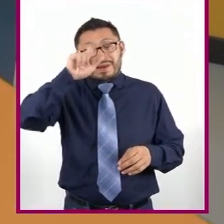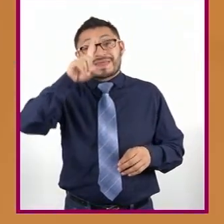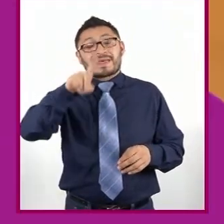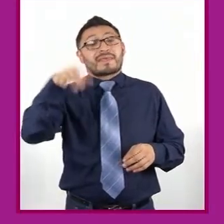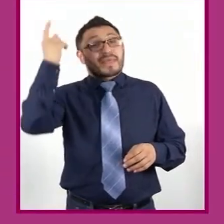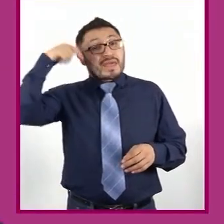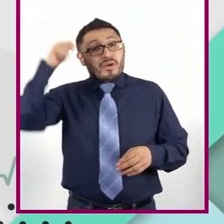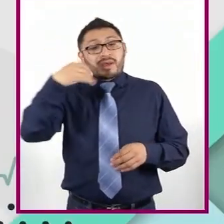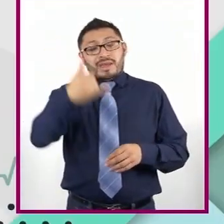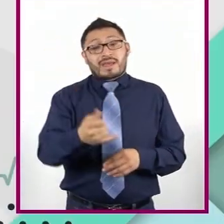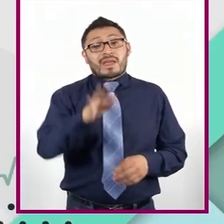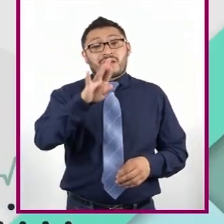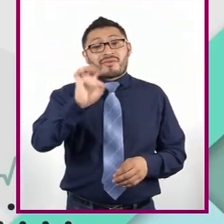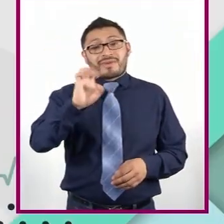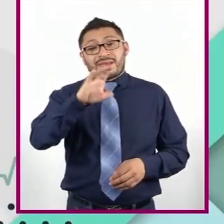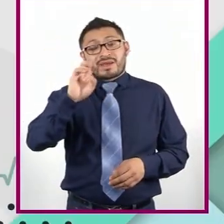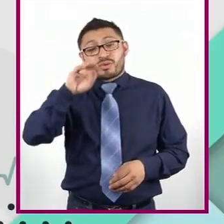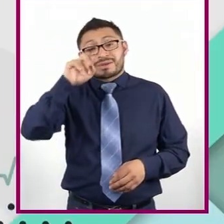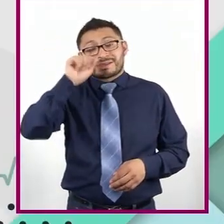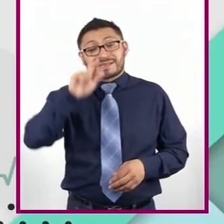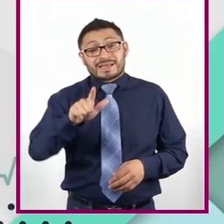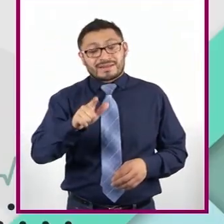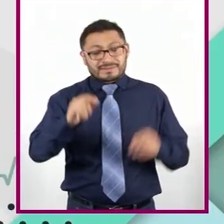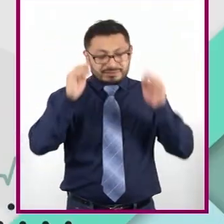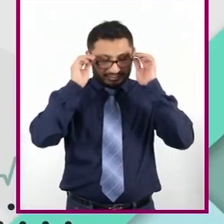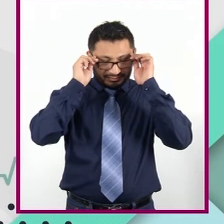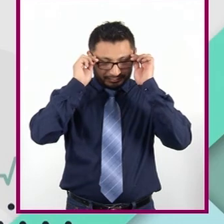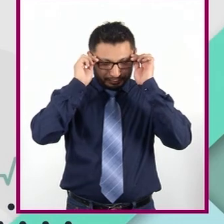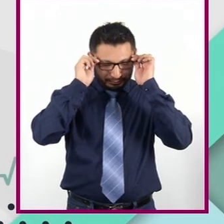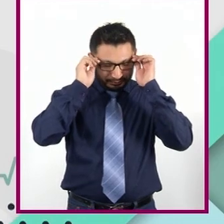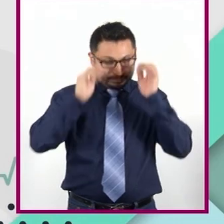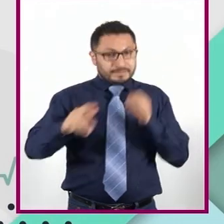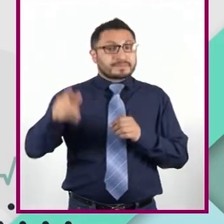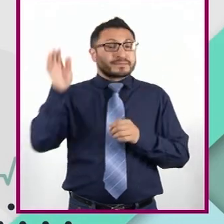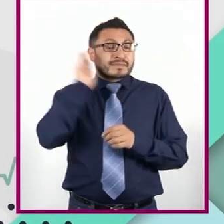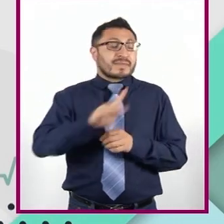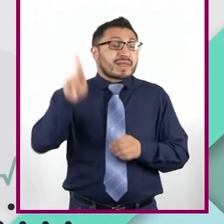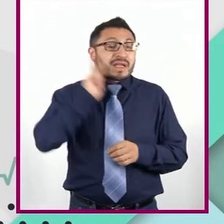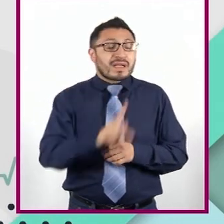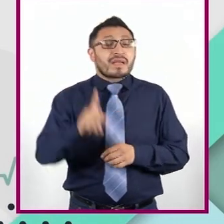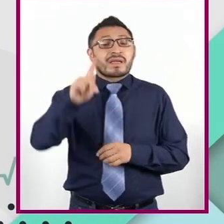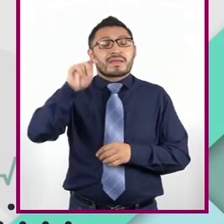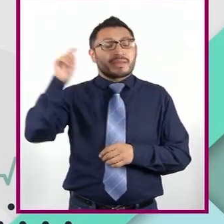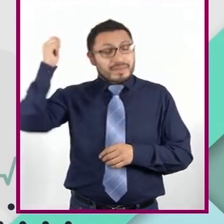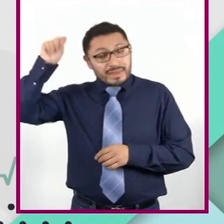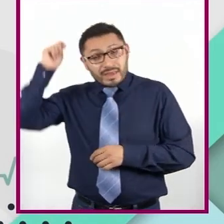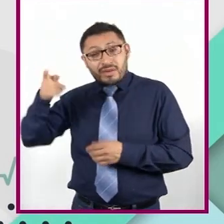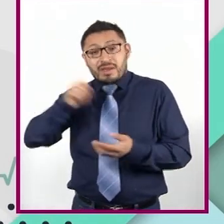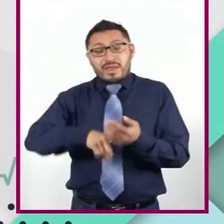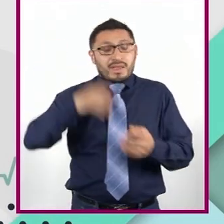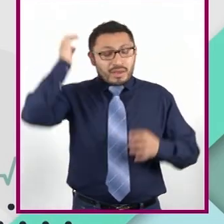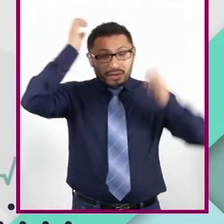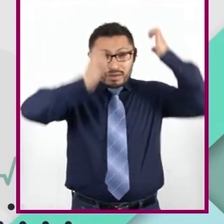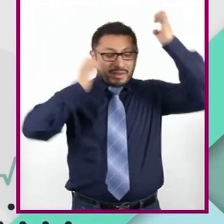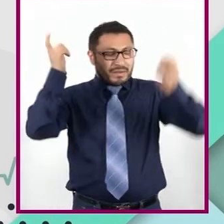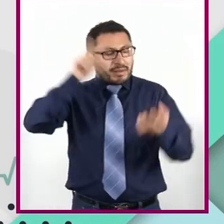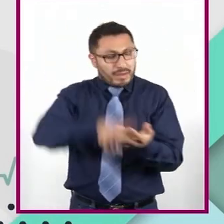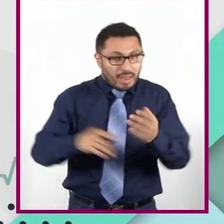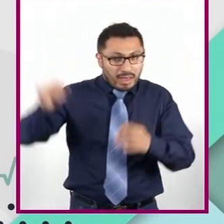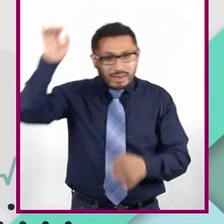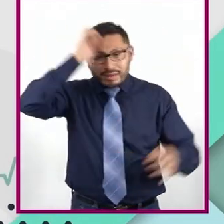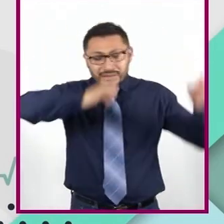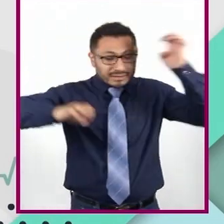probabilidad frecuencial. Tenemos que la probabilidad teórica de un evento en un experimento